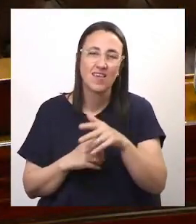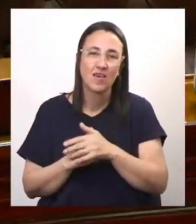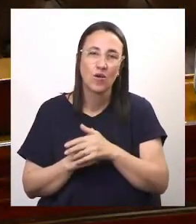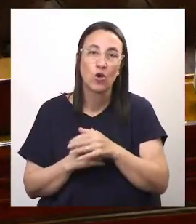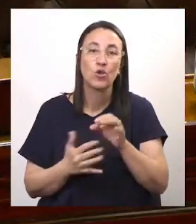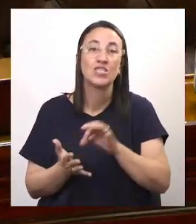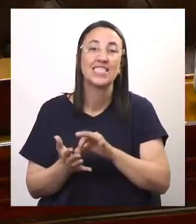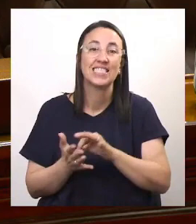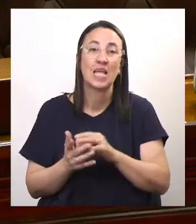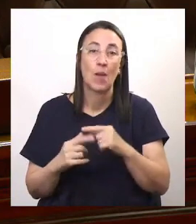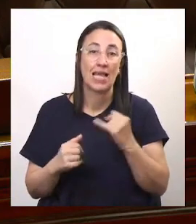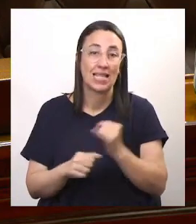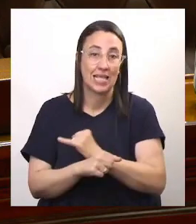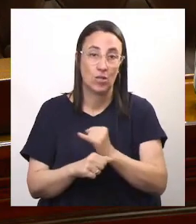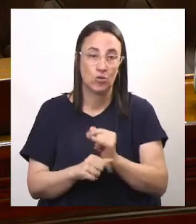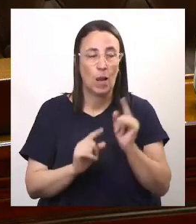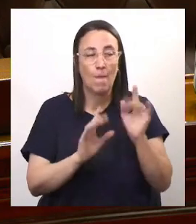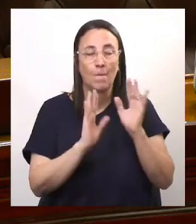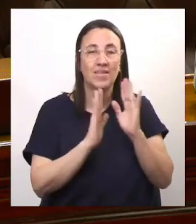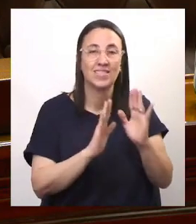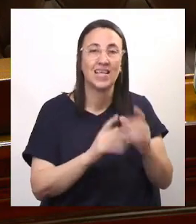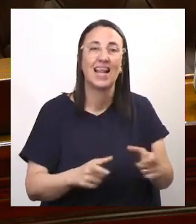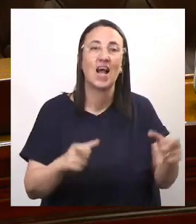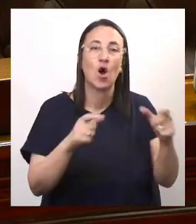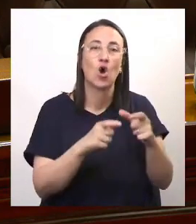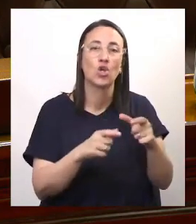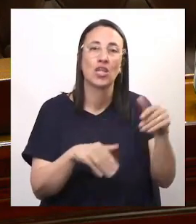institucional y particularmente sobre la Corte Electoral.